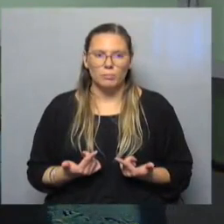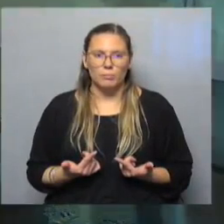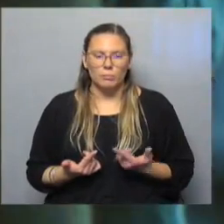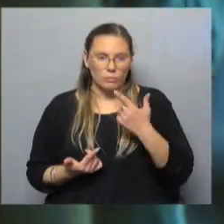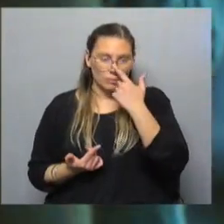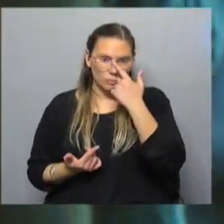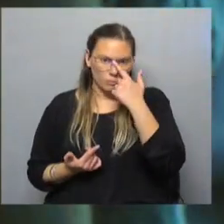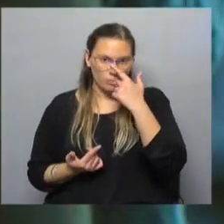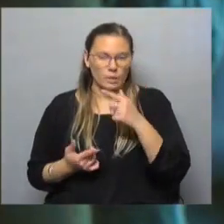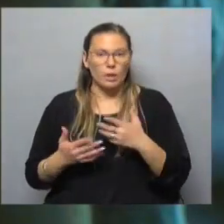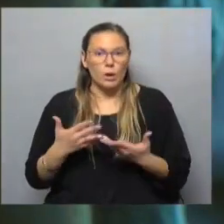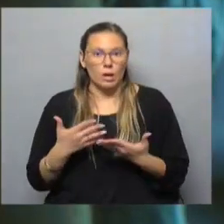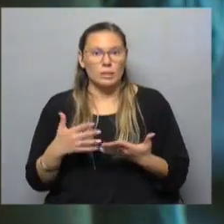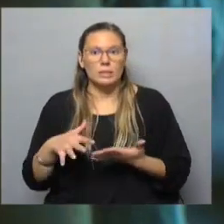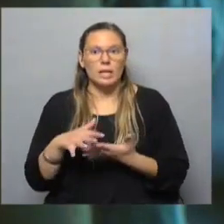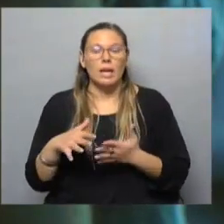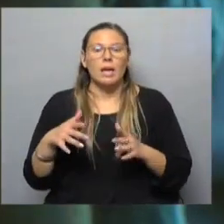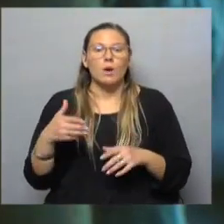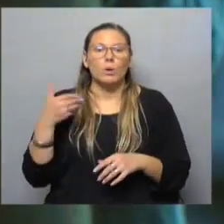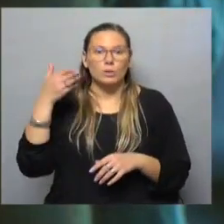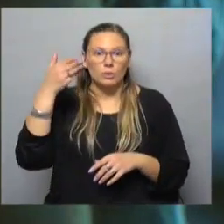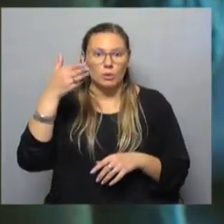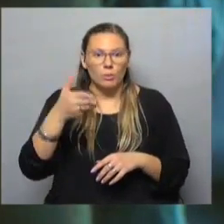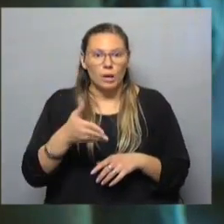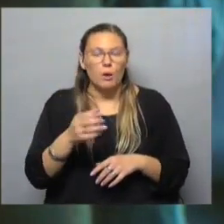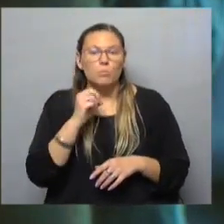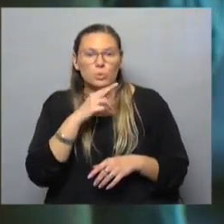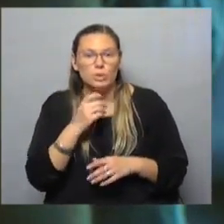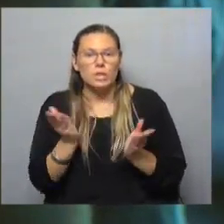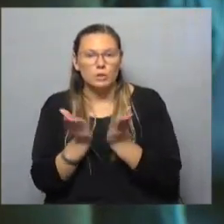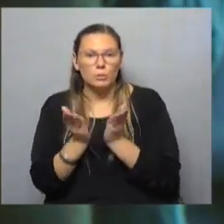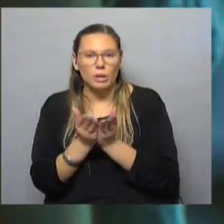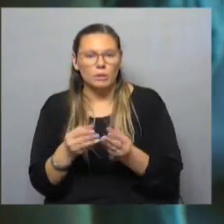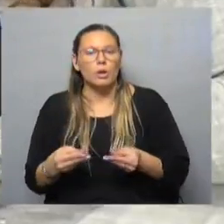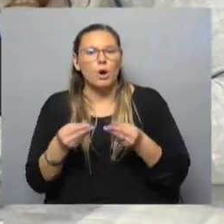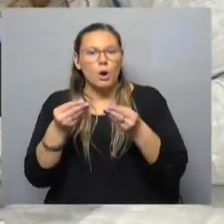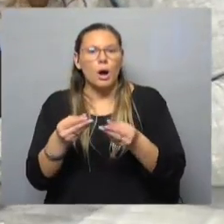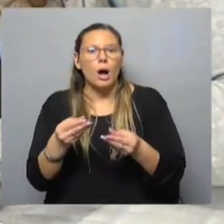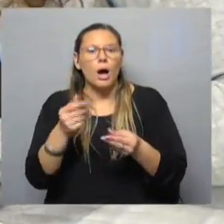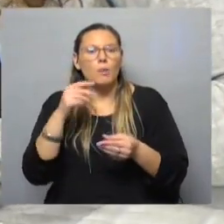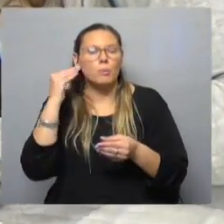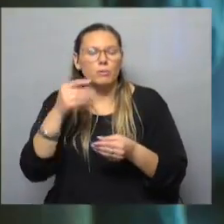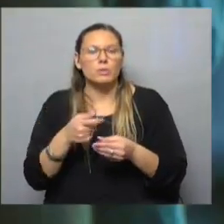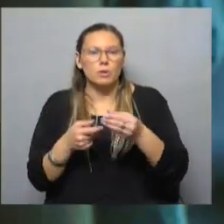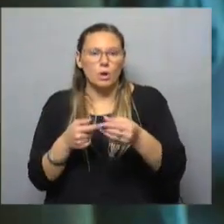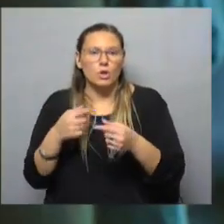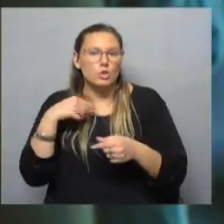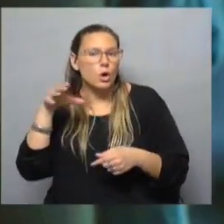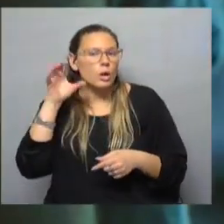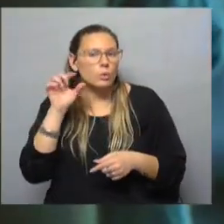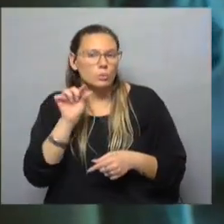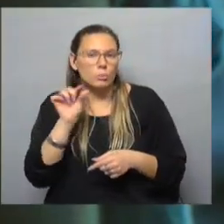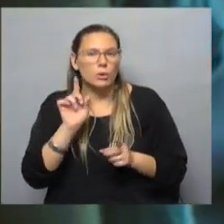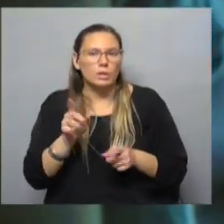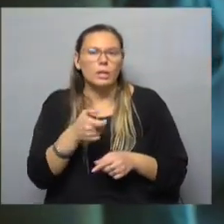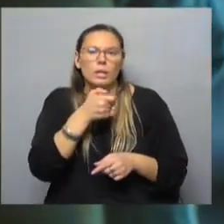es un poco, impacta un poco la escena cuando va la chica que está estudiando y le da al profesor el micrófono, mirá, yo escucho poco, te tenés que